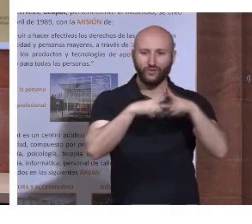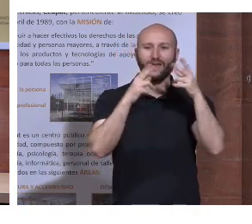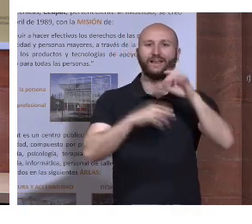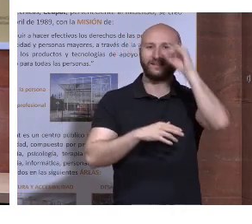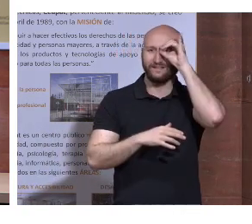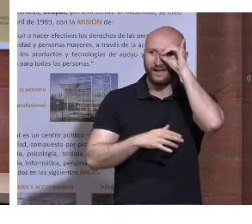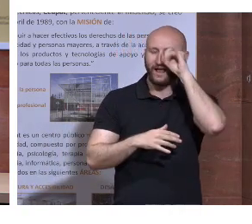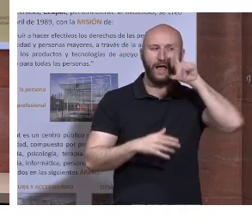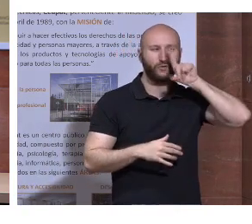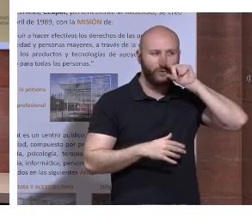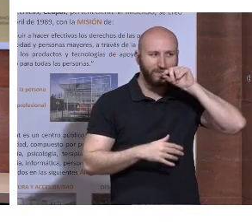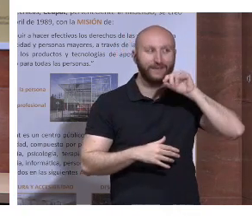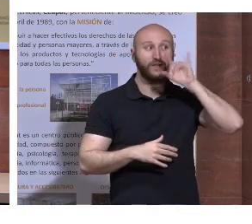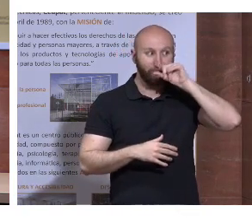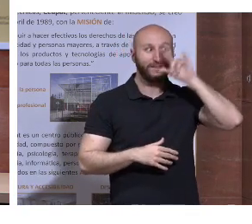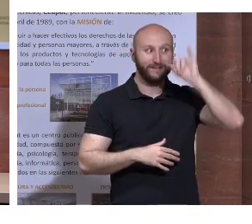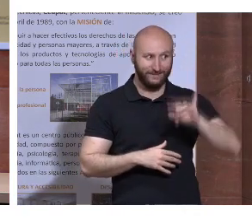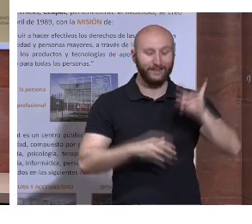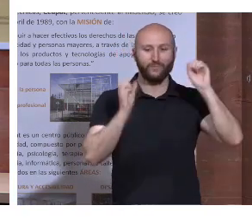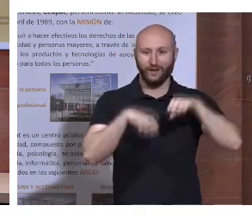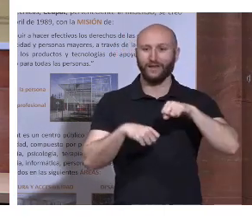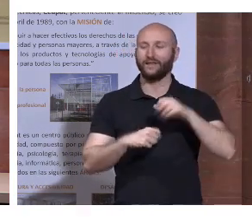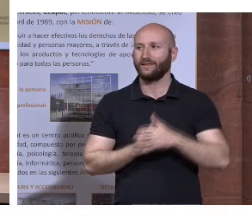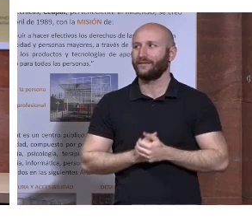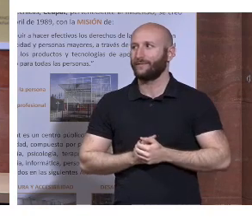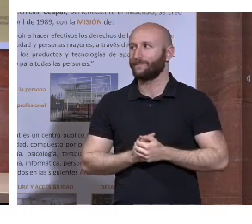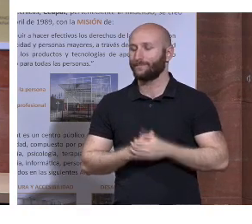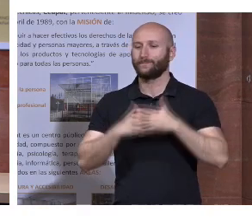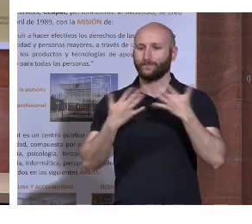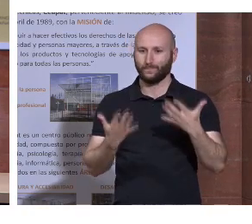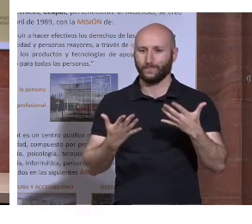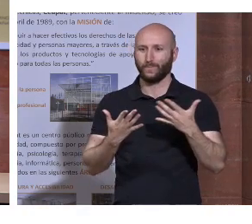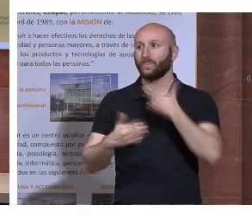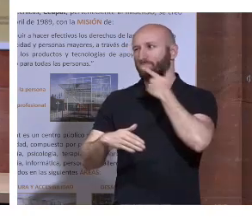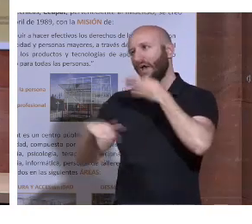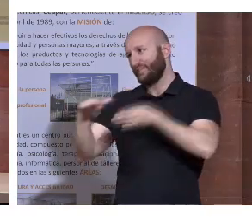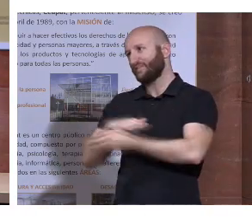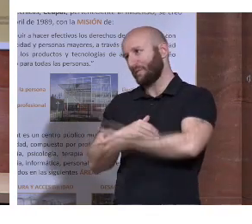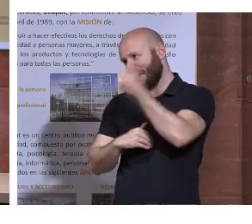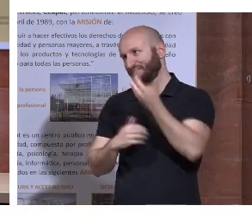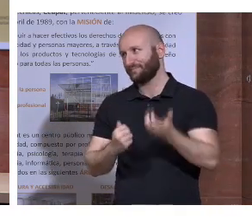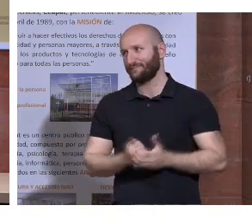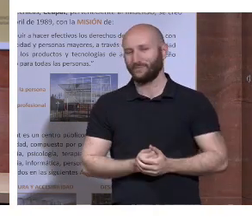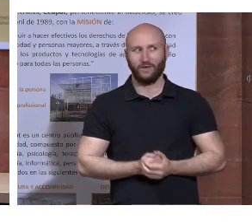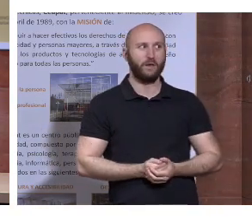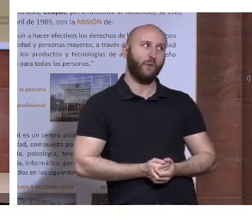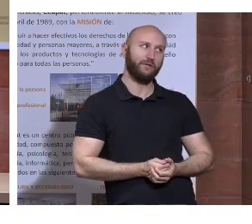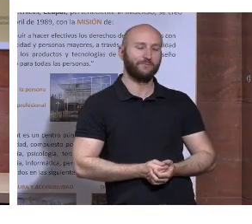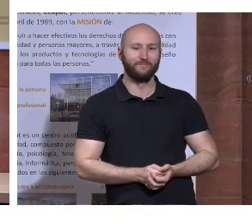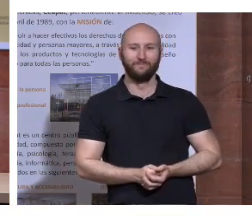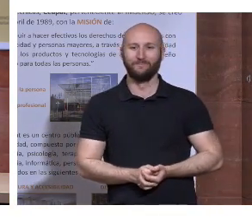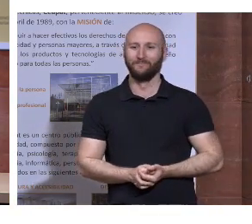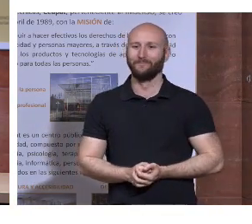Instagram, lo que Twitter? Tienes, Twitter. Sí. ¿Utilizáis más Twitter, no? Sí. Vale. Pues vamos a sacar... Es más accesible. Bueno.